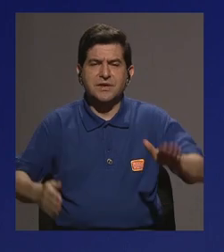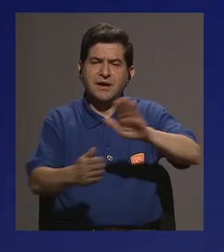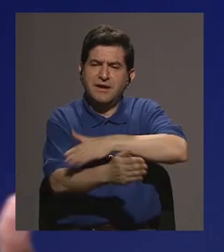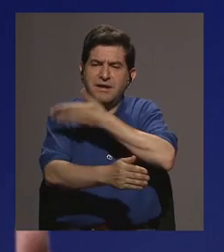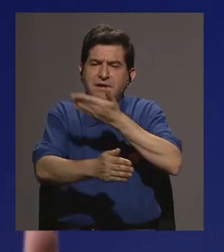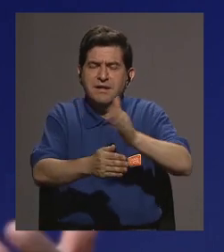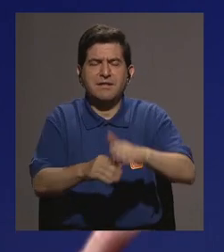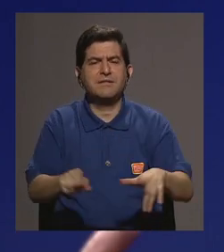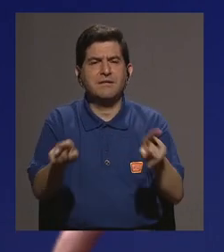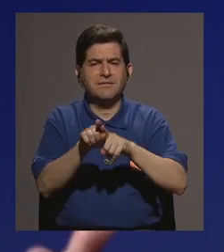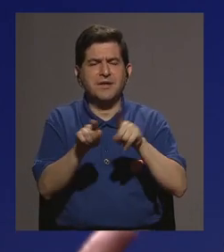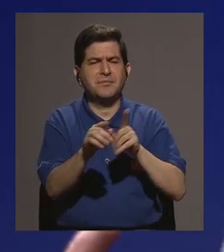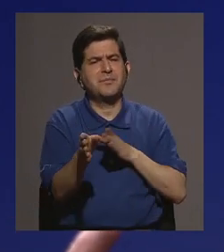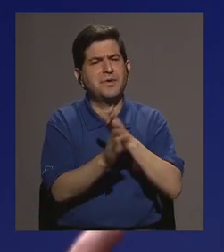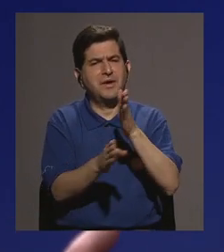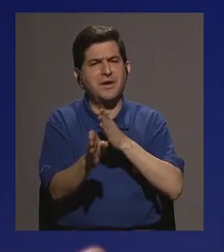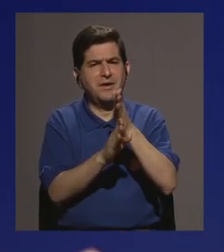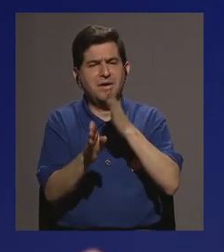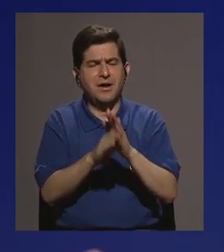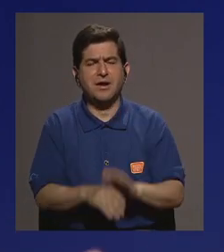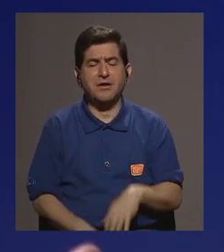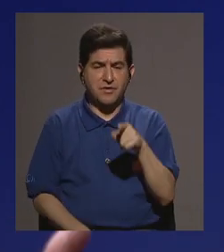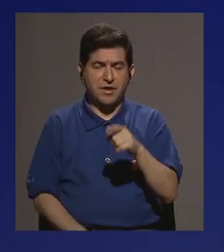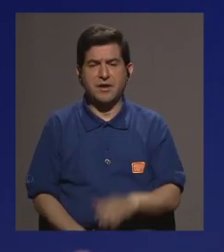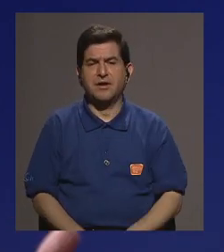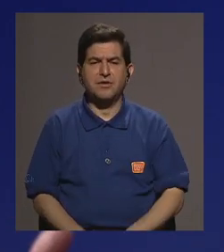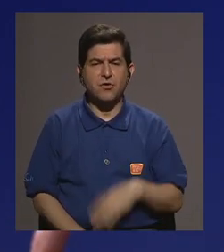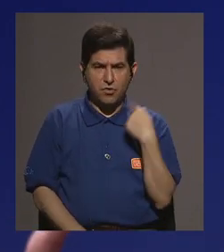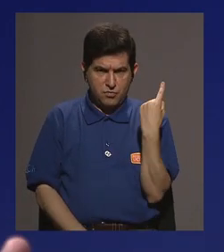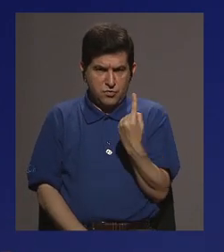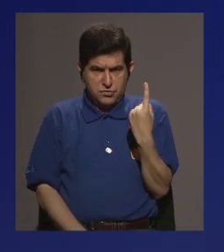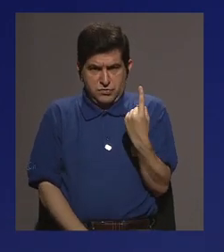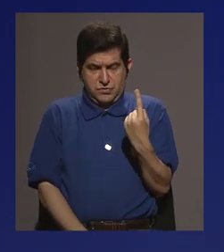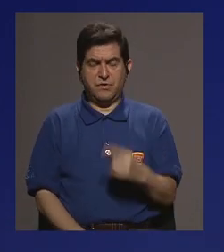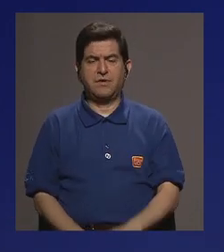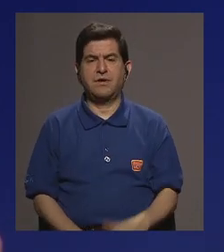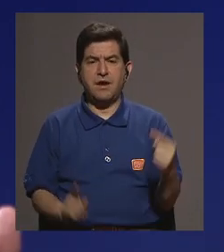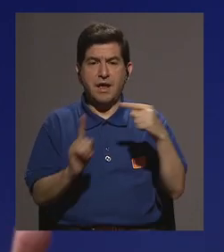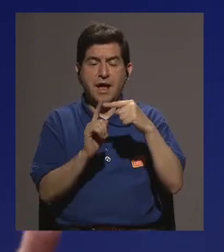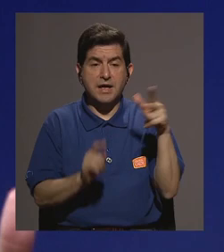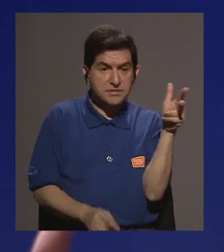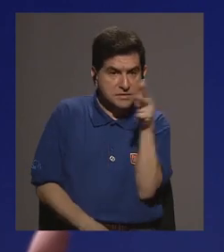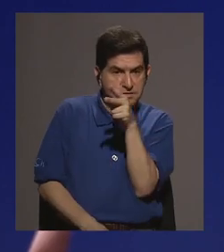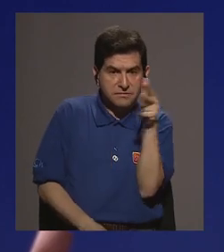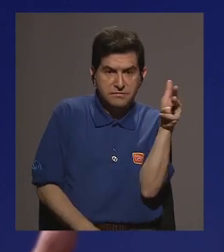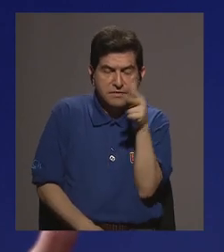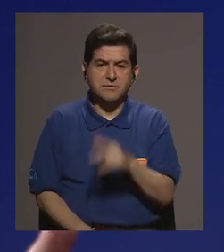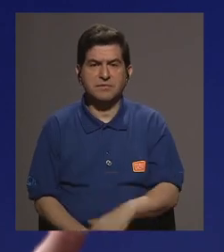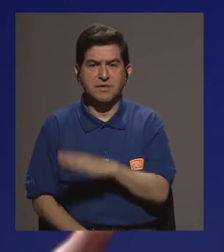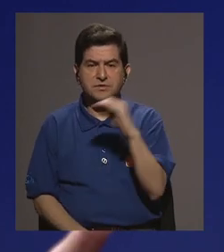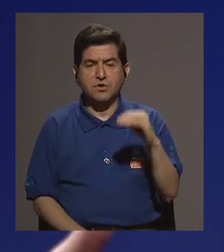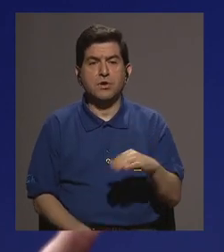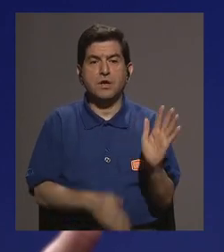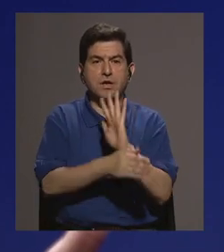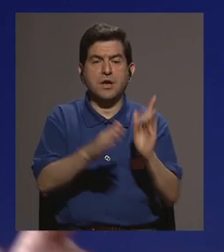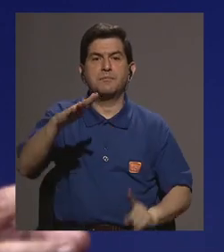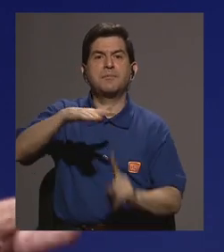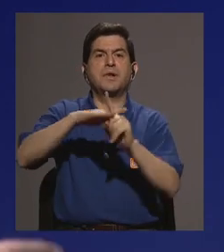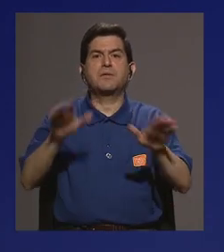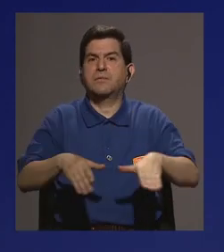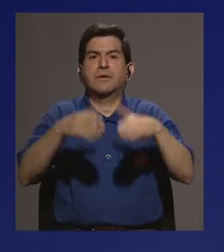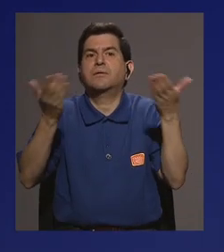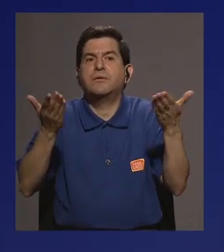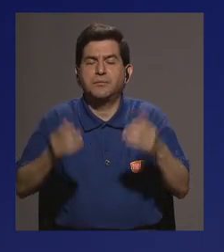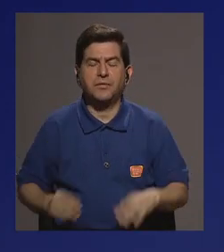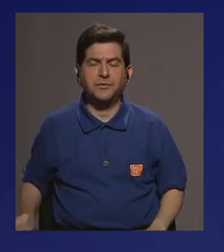campo musical e incluso como en tu carrera de solista sin la a las cámaras no lleva una